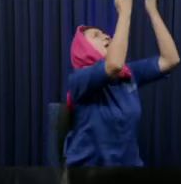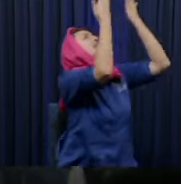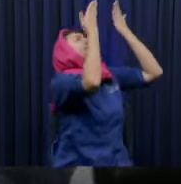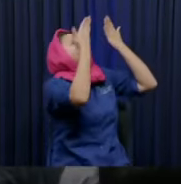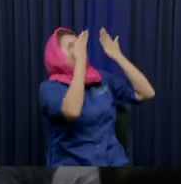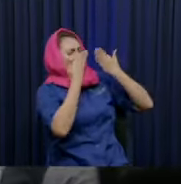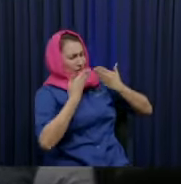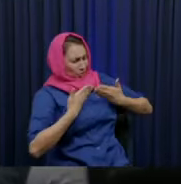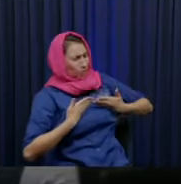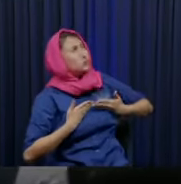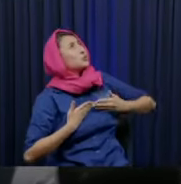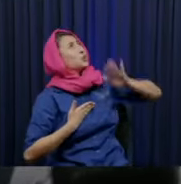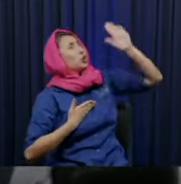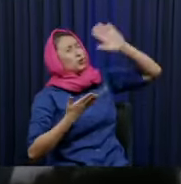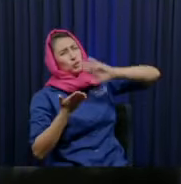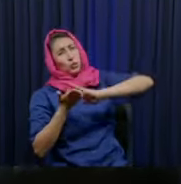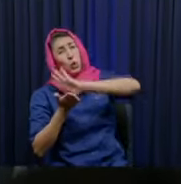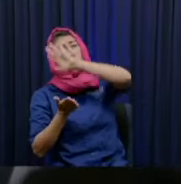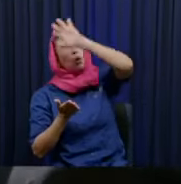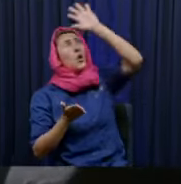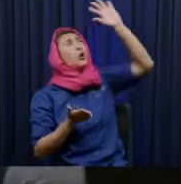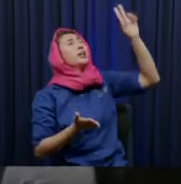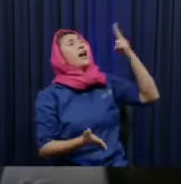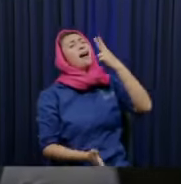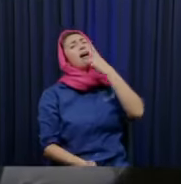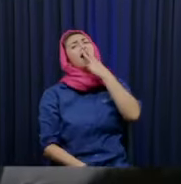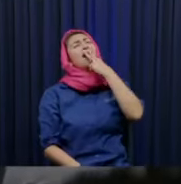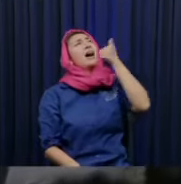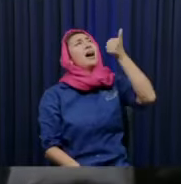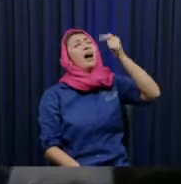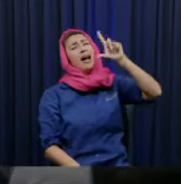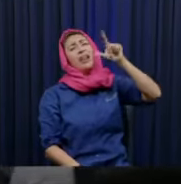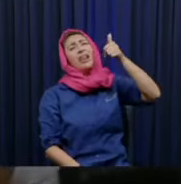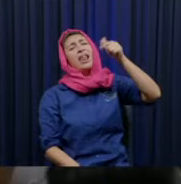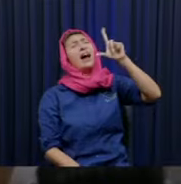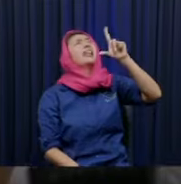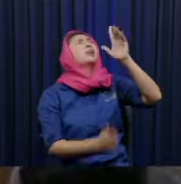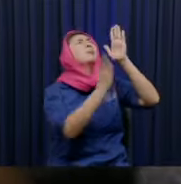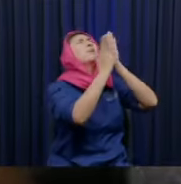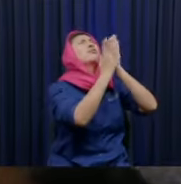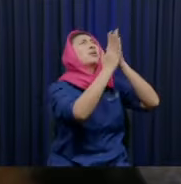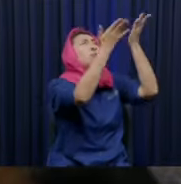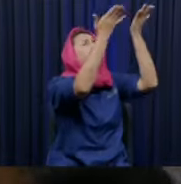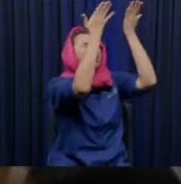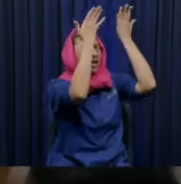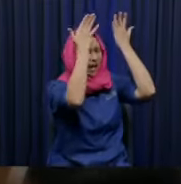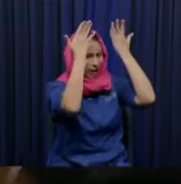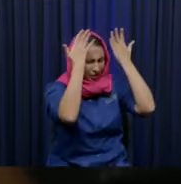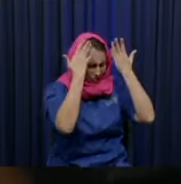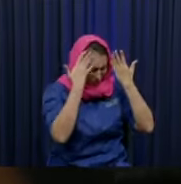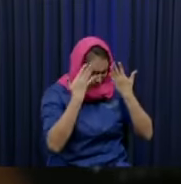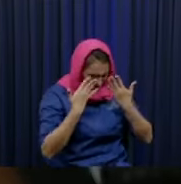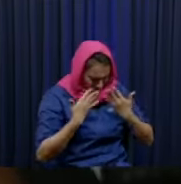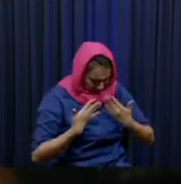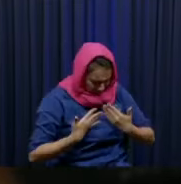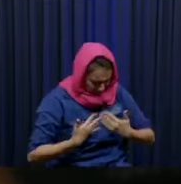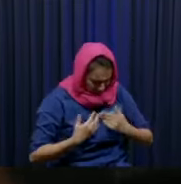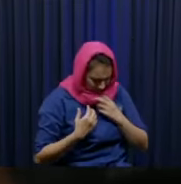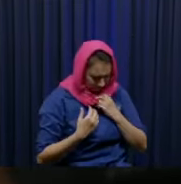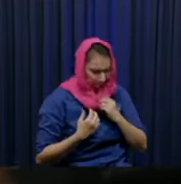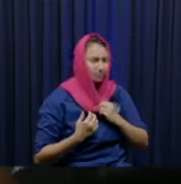Señor, aquí todos nosotros juntos, unánimes, con un solo anhelo, espíritu,